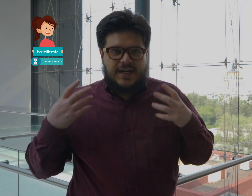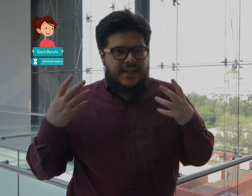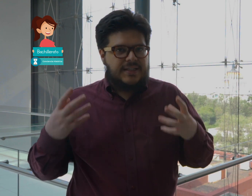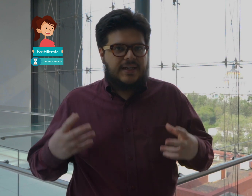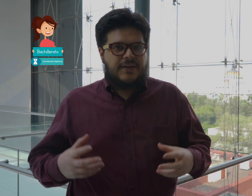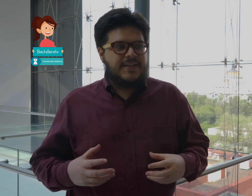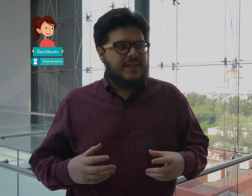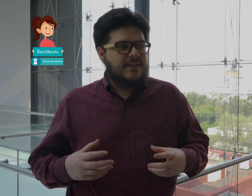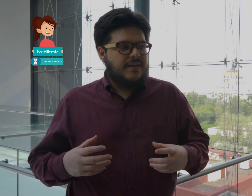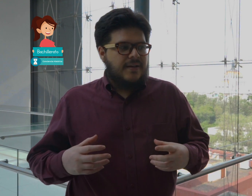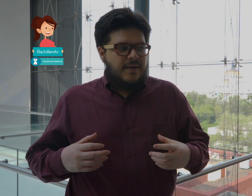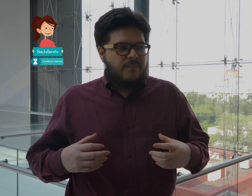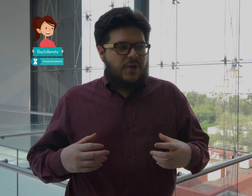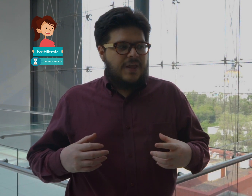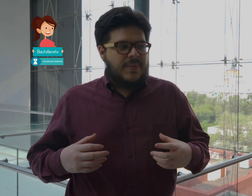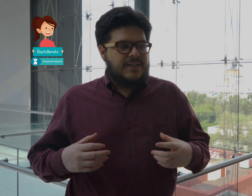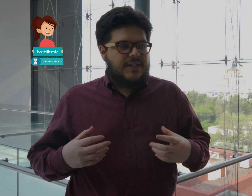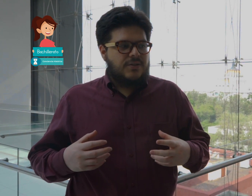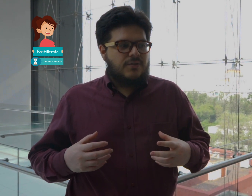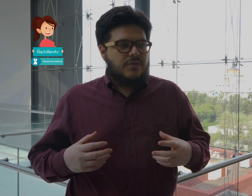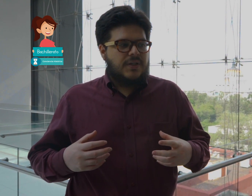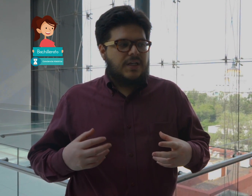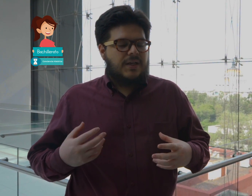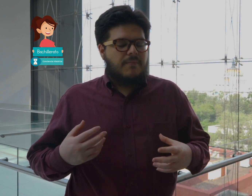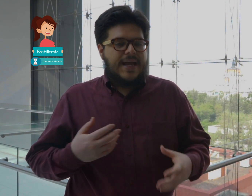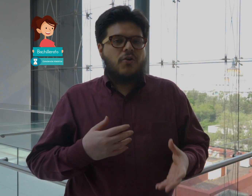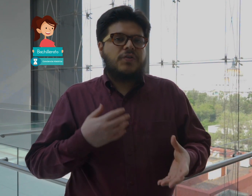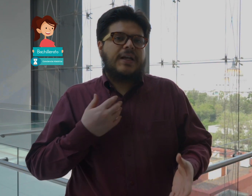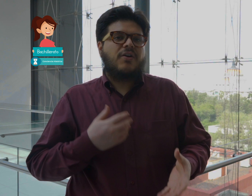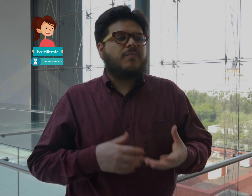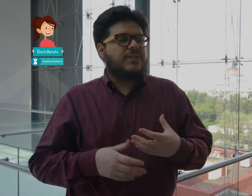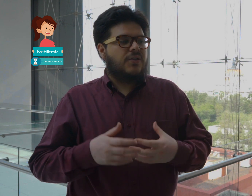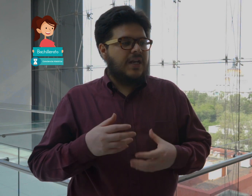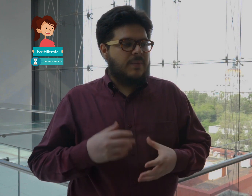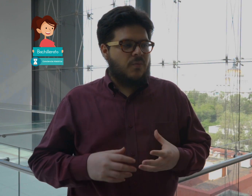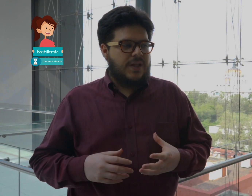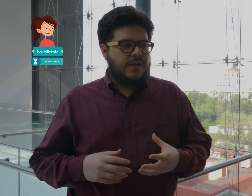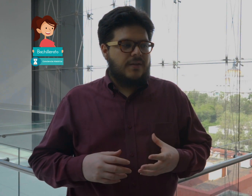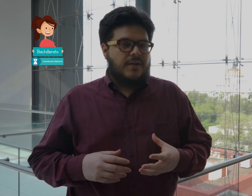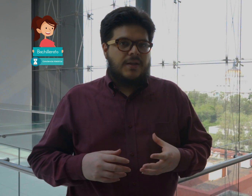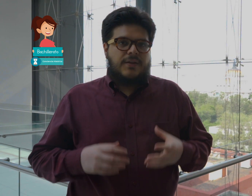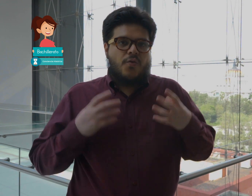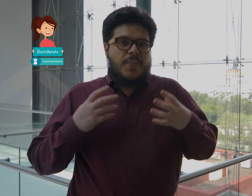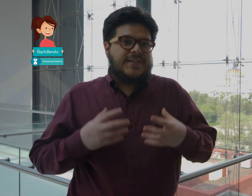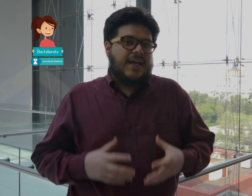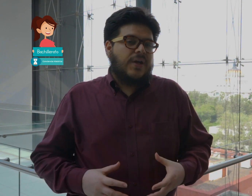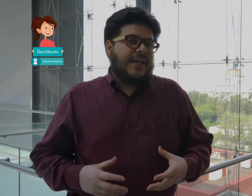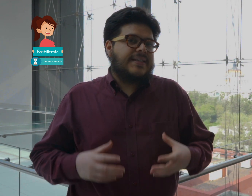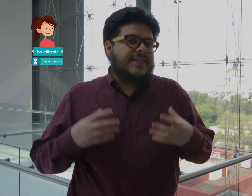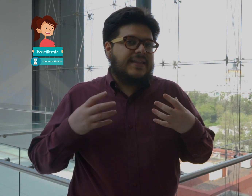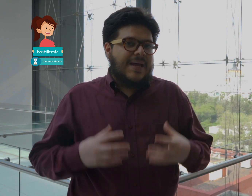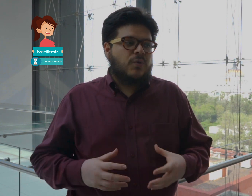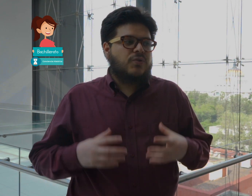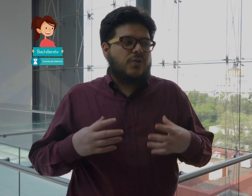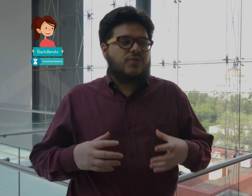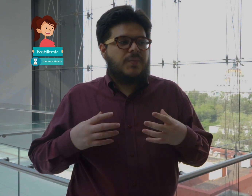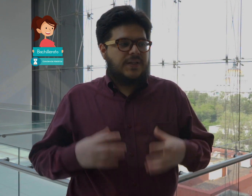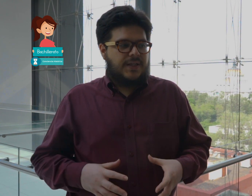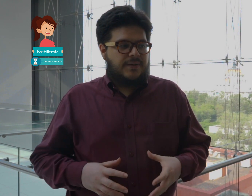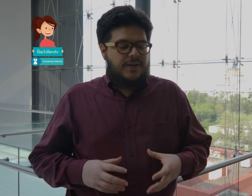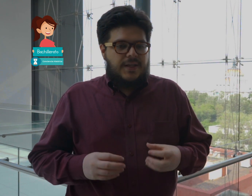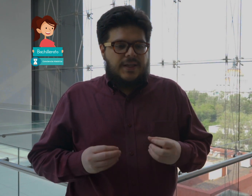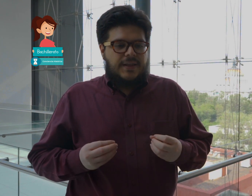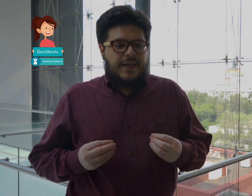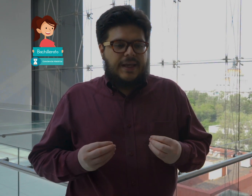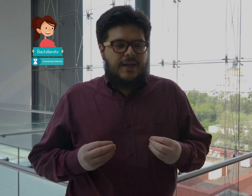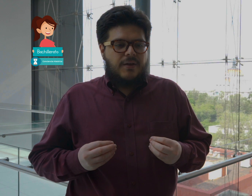construirse telarañas en la cabeza, pero además de eso va en contra de la comprensión y la memoria, de un pasado que necesitamos todos